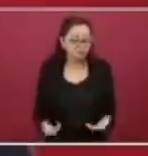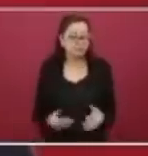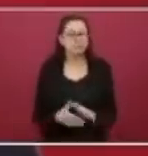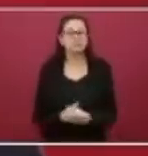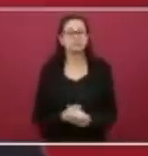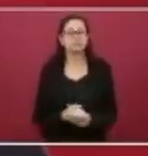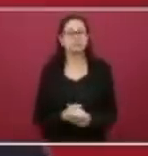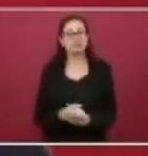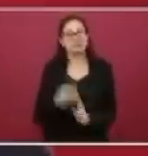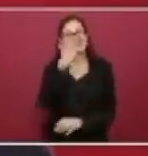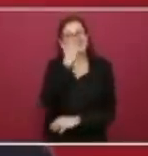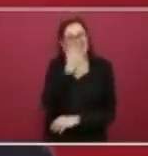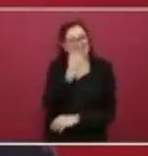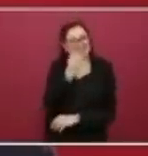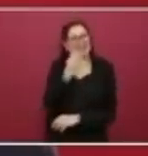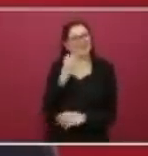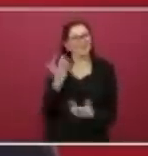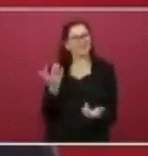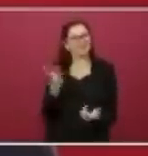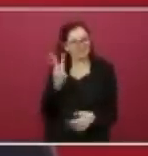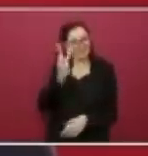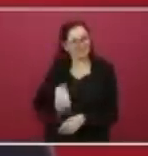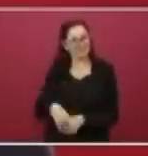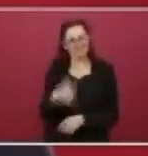extraño raro